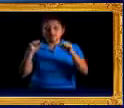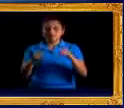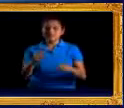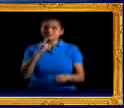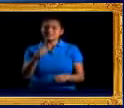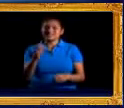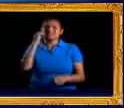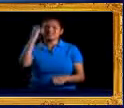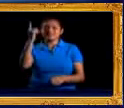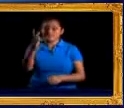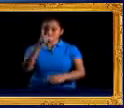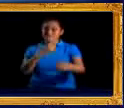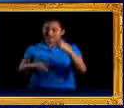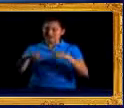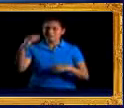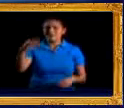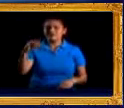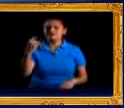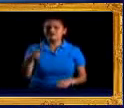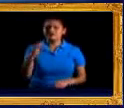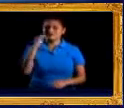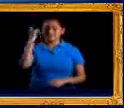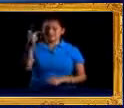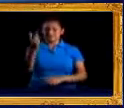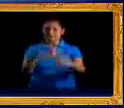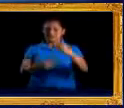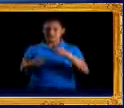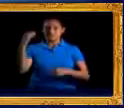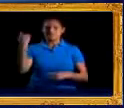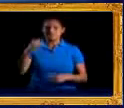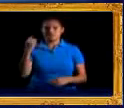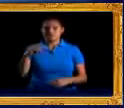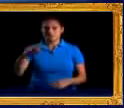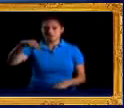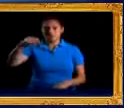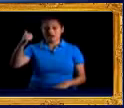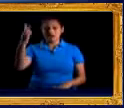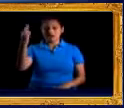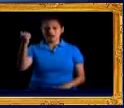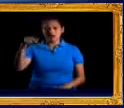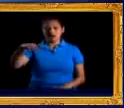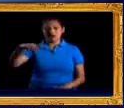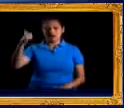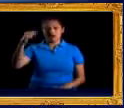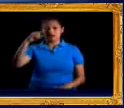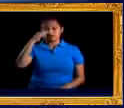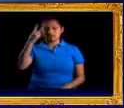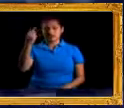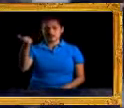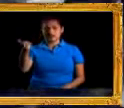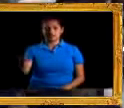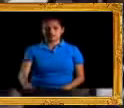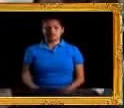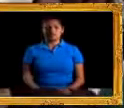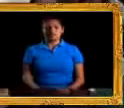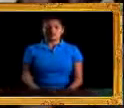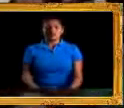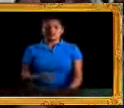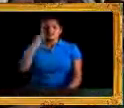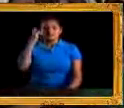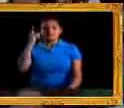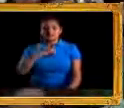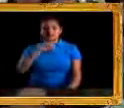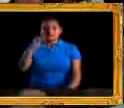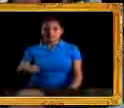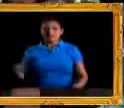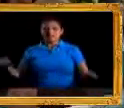viene, Maranata, el Señor viene, Maranata, el Señor viene. El Señor está avivando a la iglesia, el